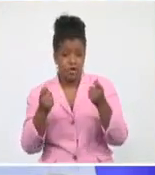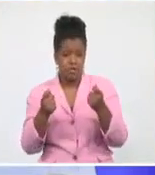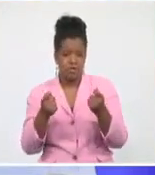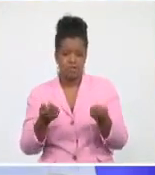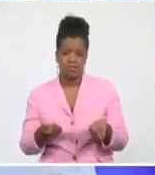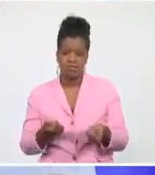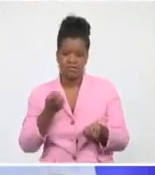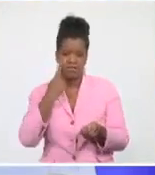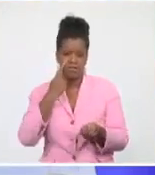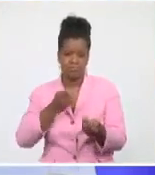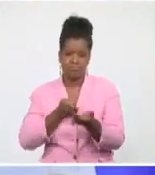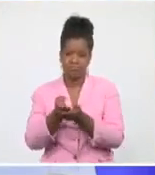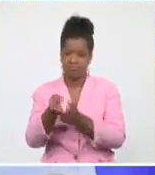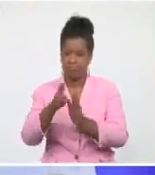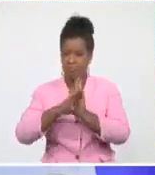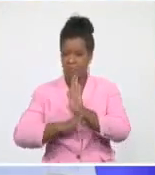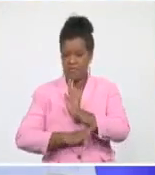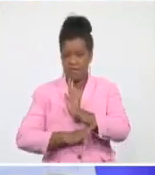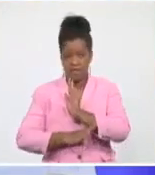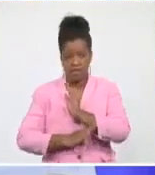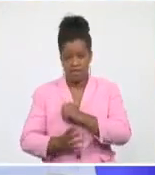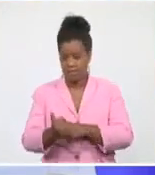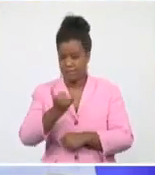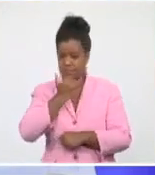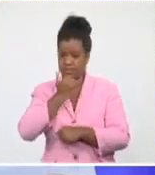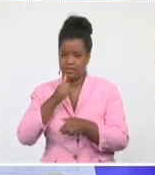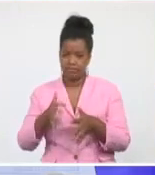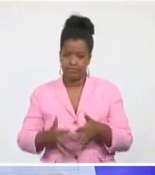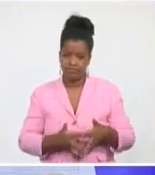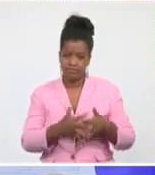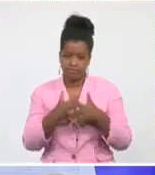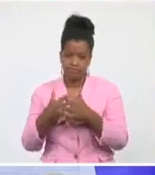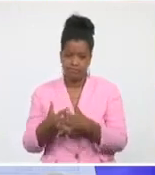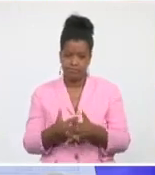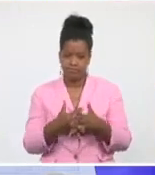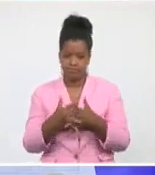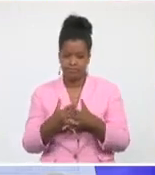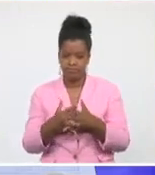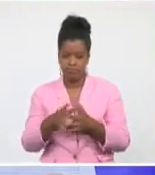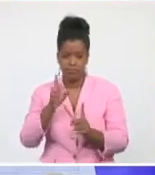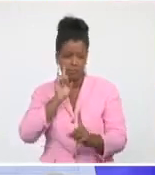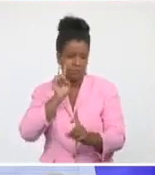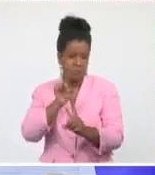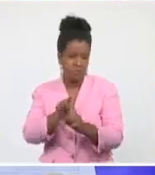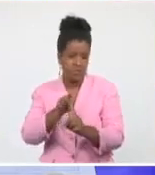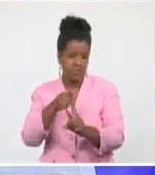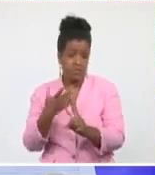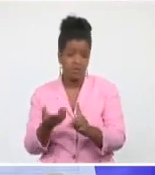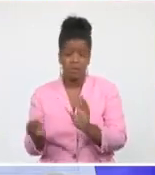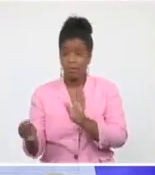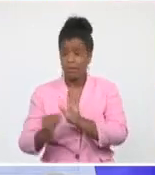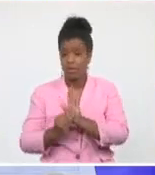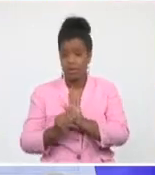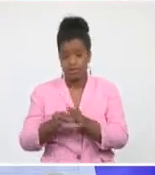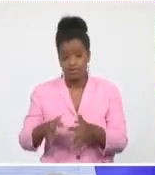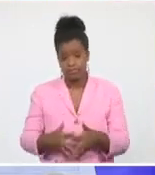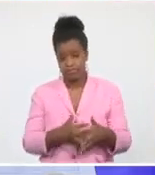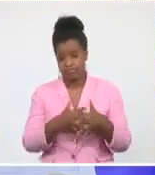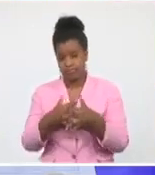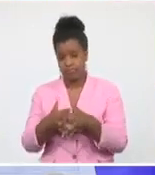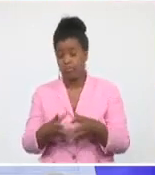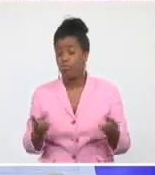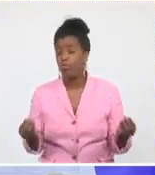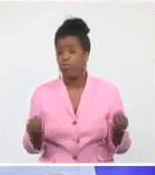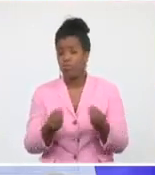aplicación de crueles medidas coercitivas unilaterales proyectadas y aplicadas por Estados Unidos, acompañado